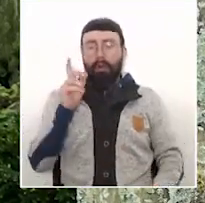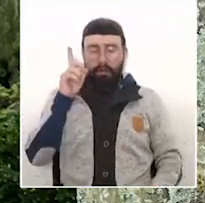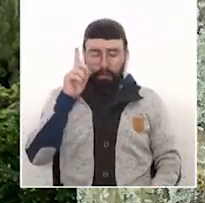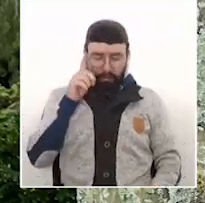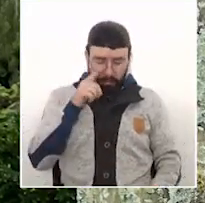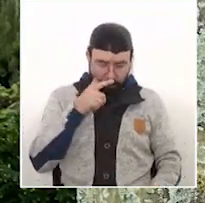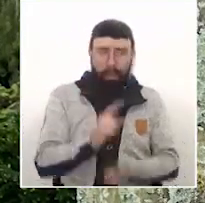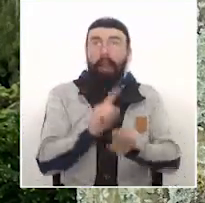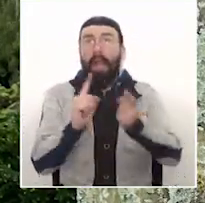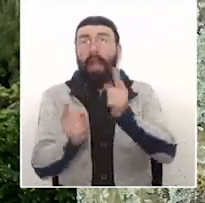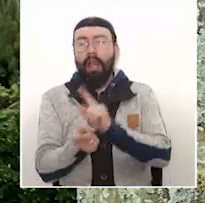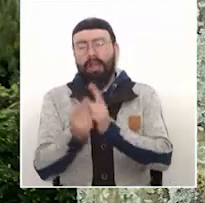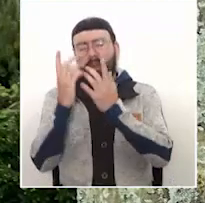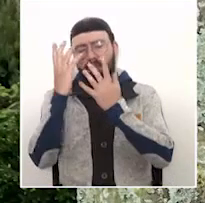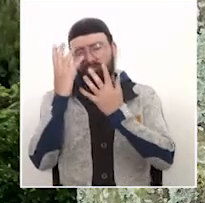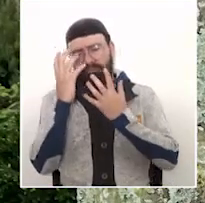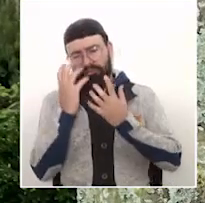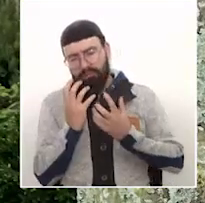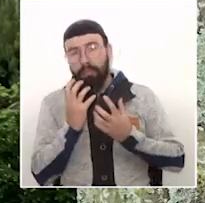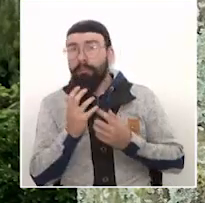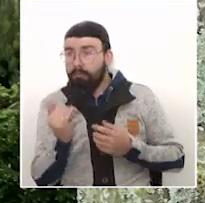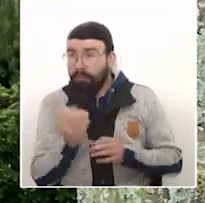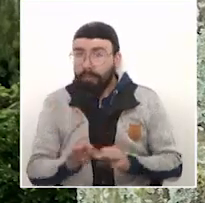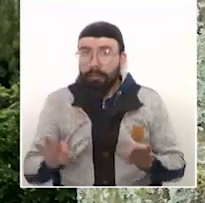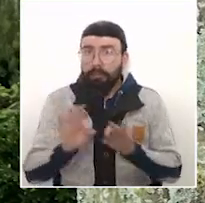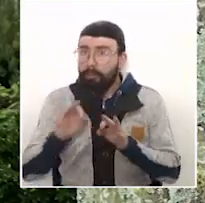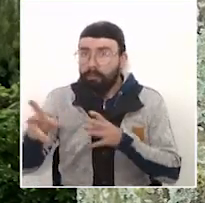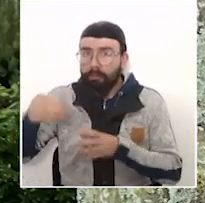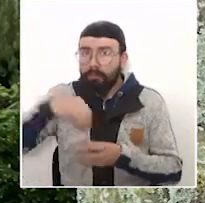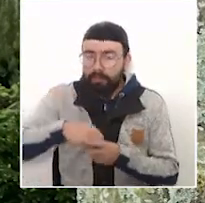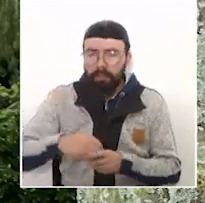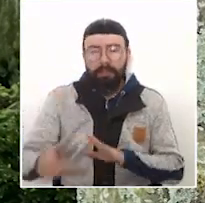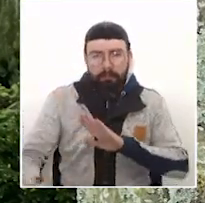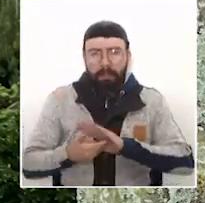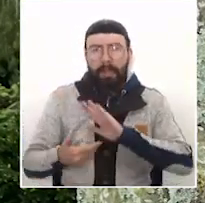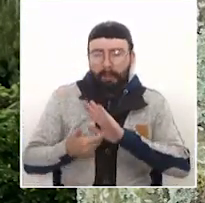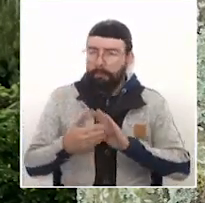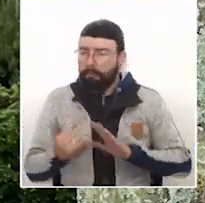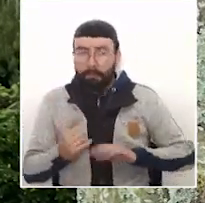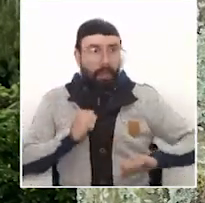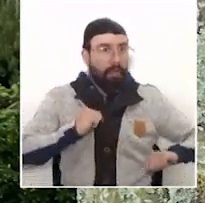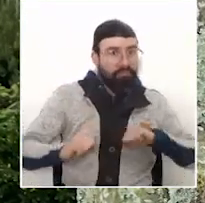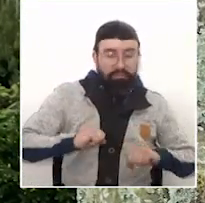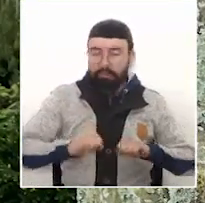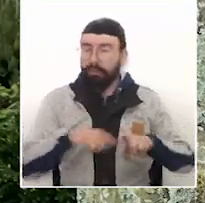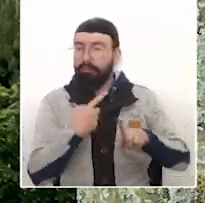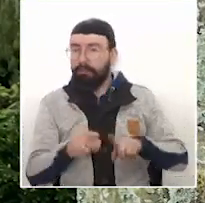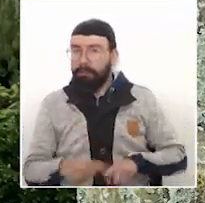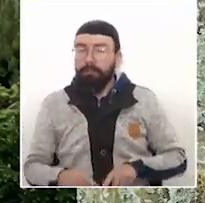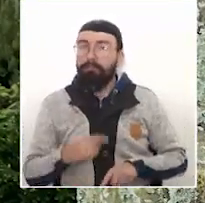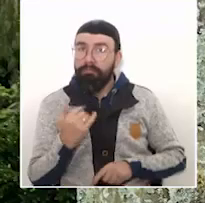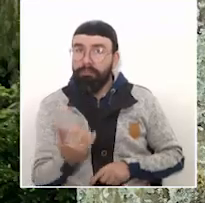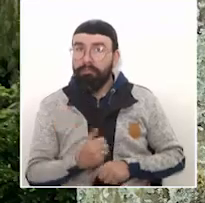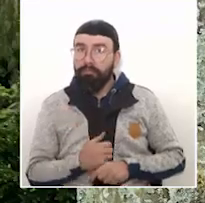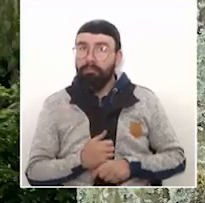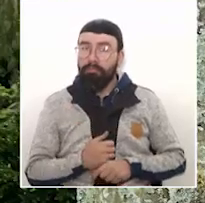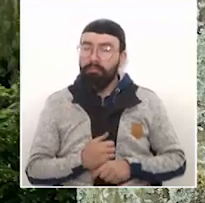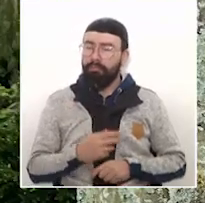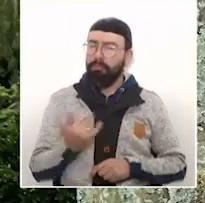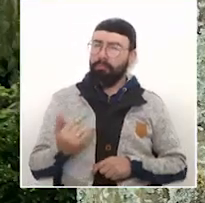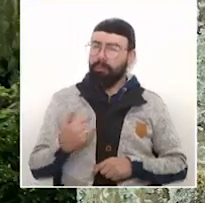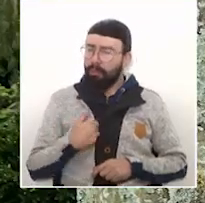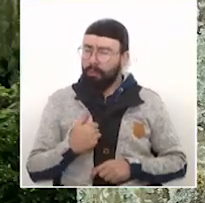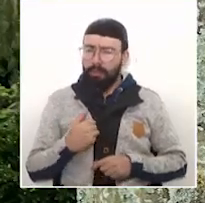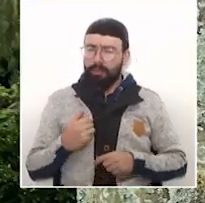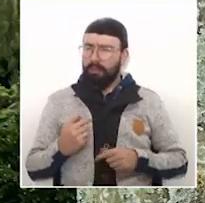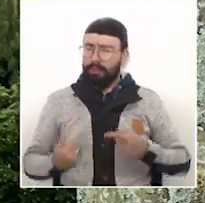entonces vamos a afectar de manera importante nuestras relaciones. Y cuando entonces nuestras relaciones están afectadas, se viene más